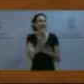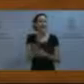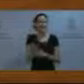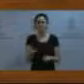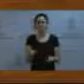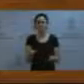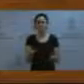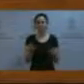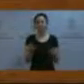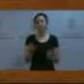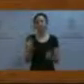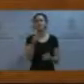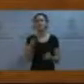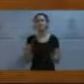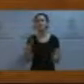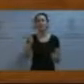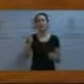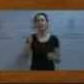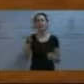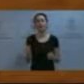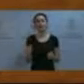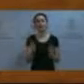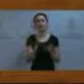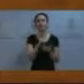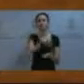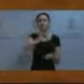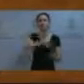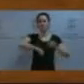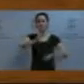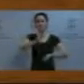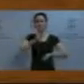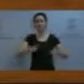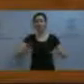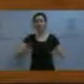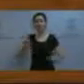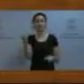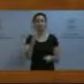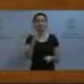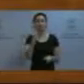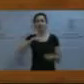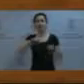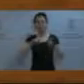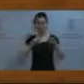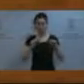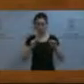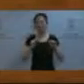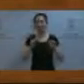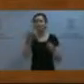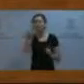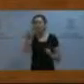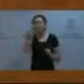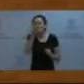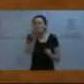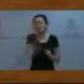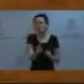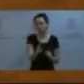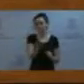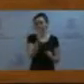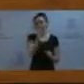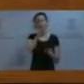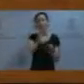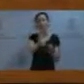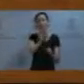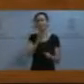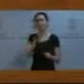semana pasada me reuní con la APA, con la Asociación de Pensionistas de Asturias, que no son sospechosos precisamente de ser del Partido